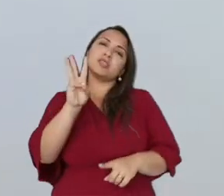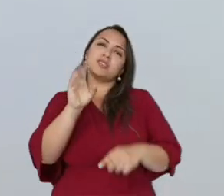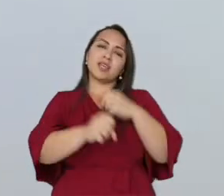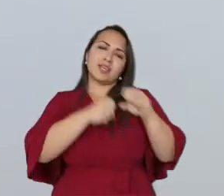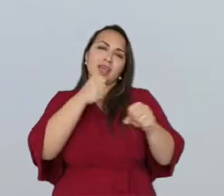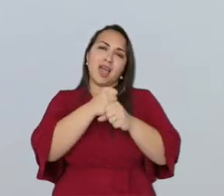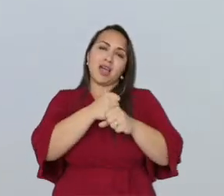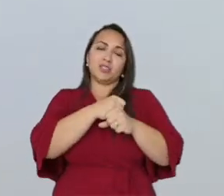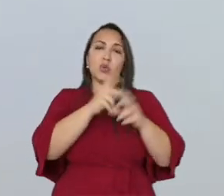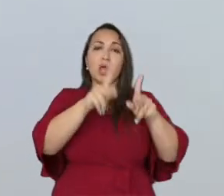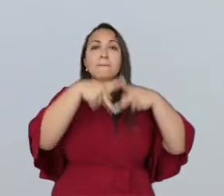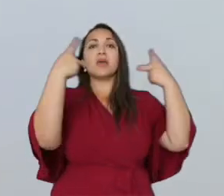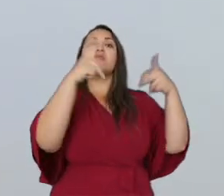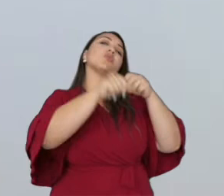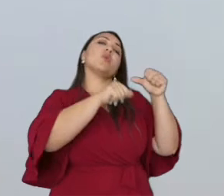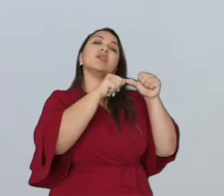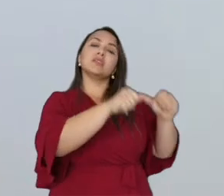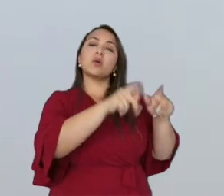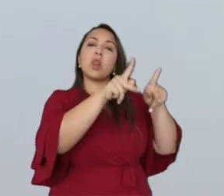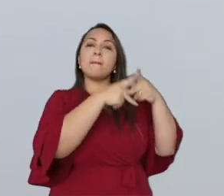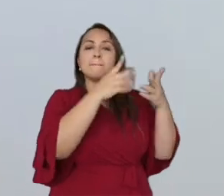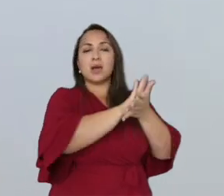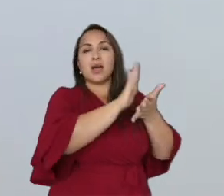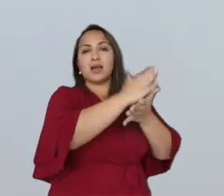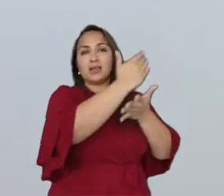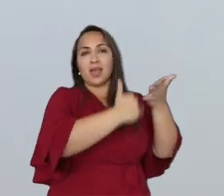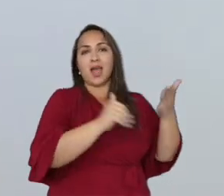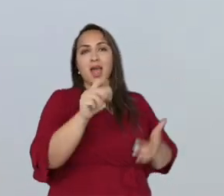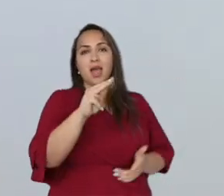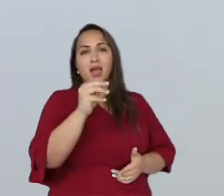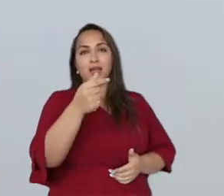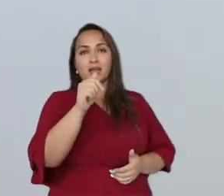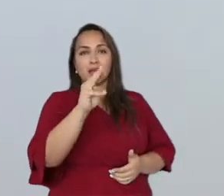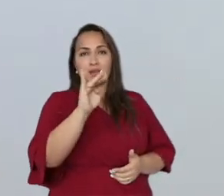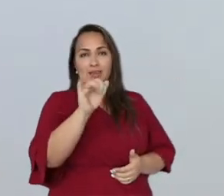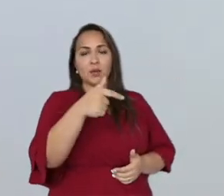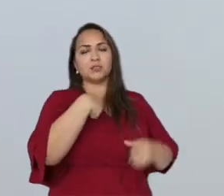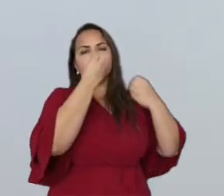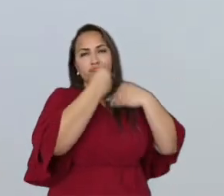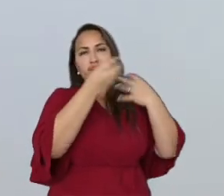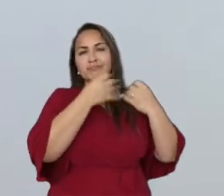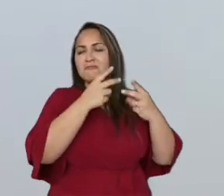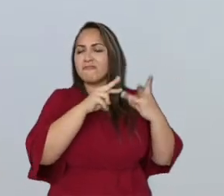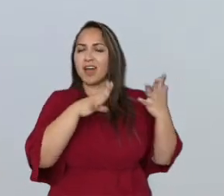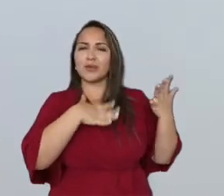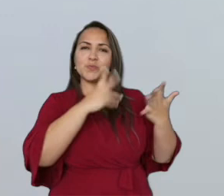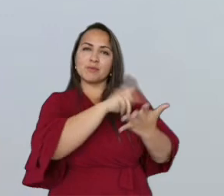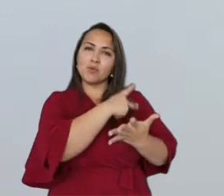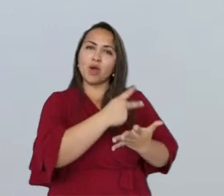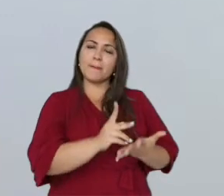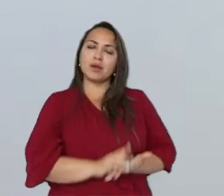el diario El Siglo, la página literaria llamada La Anagrama. Publiqué varios poemas